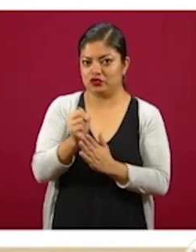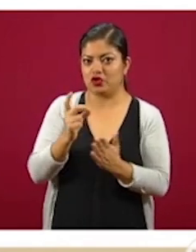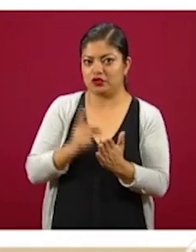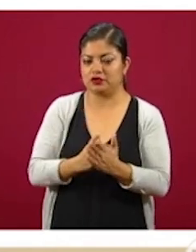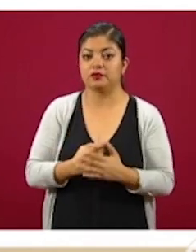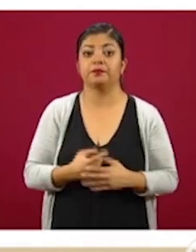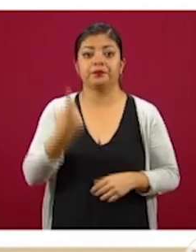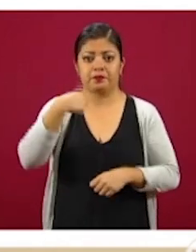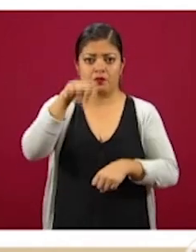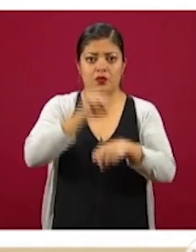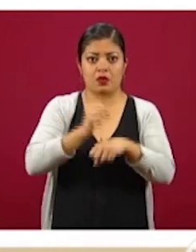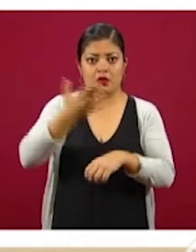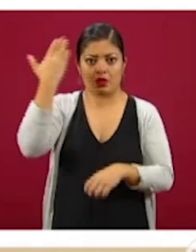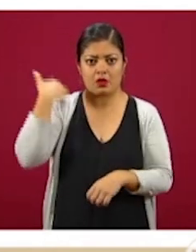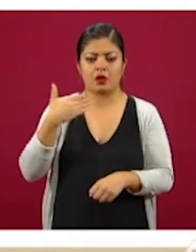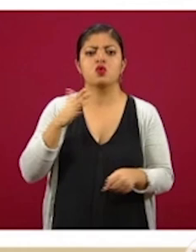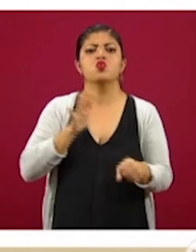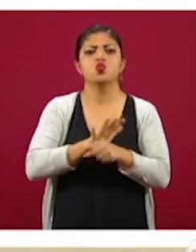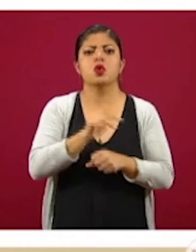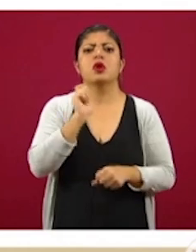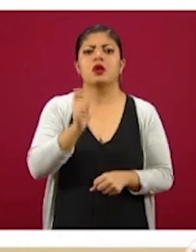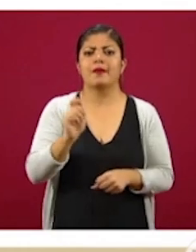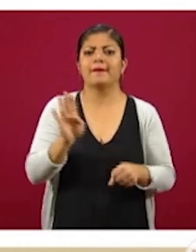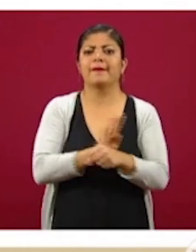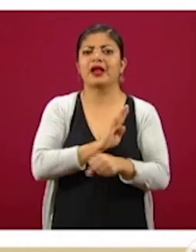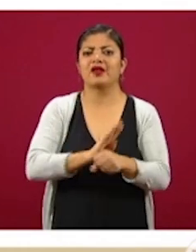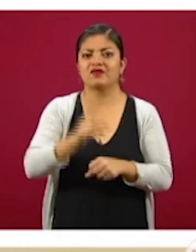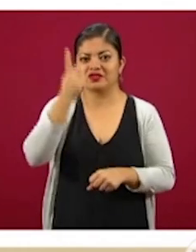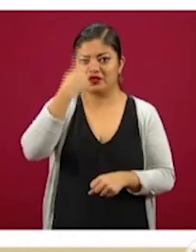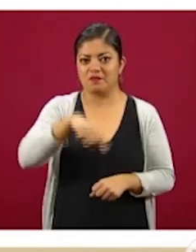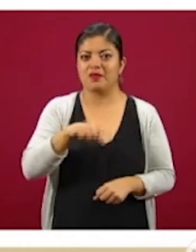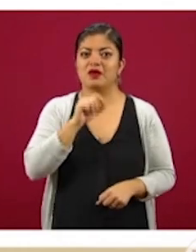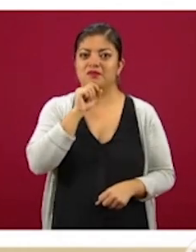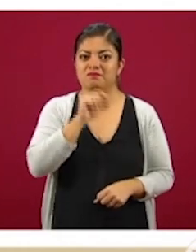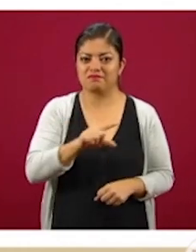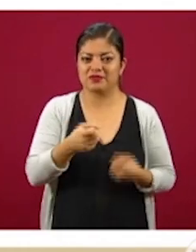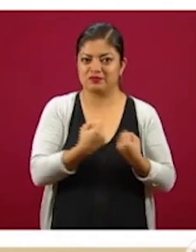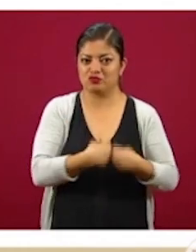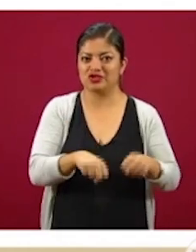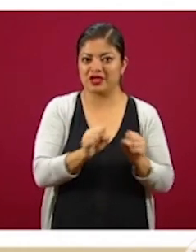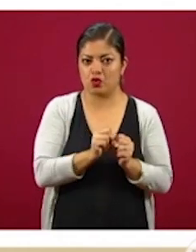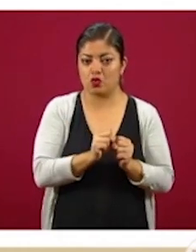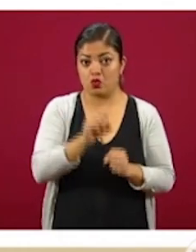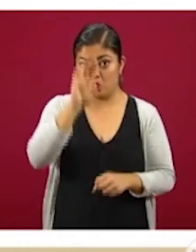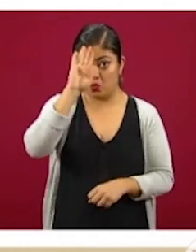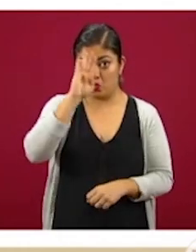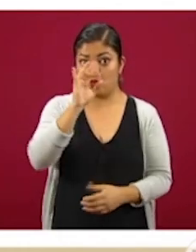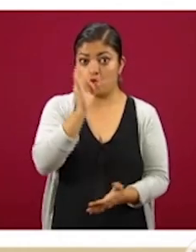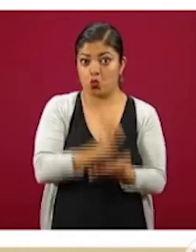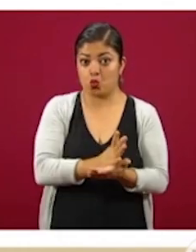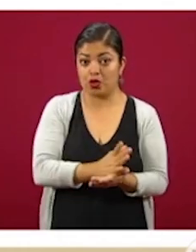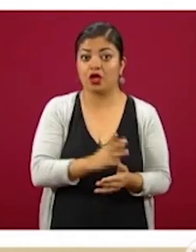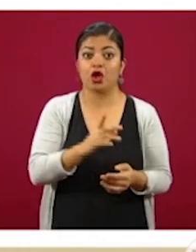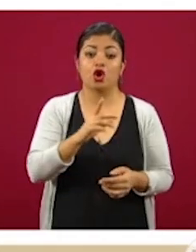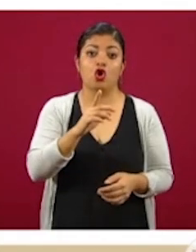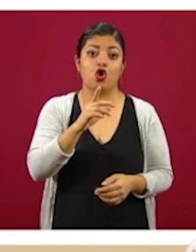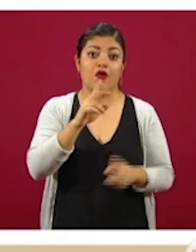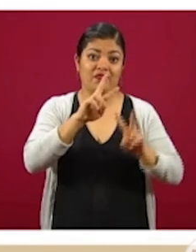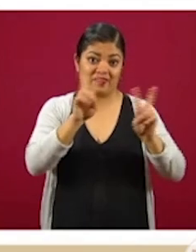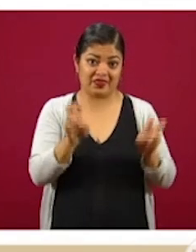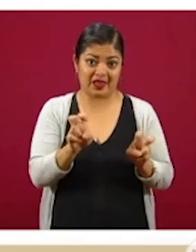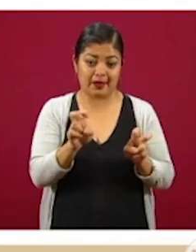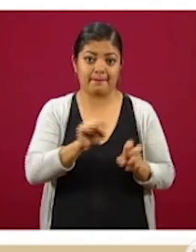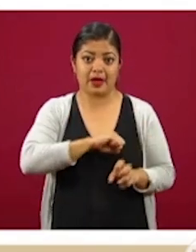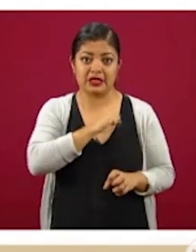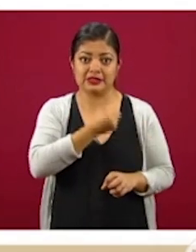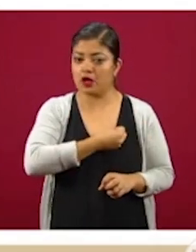pasada platicábamos todos los beneficios de la seguridad social y hablábamos no solo del tema de salud, sino de los 5 ramos de aseguramiento.